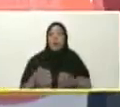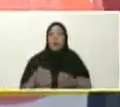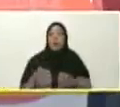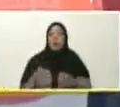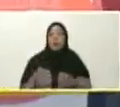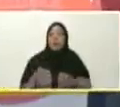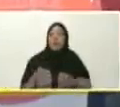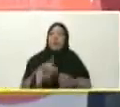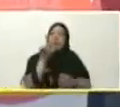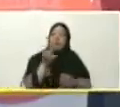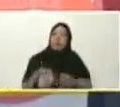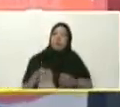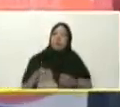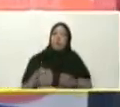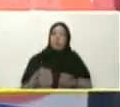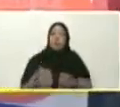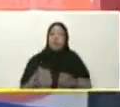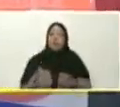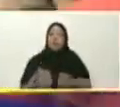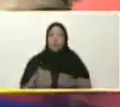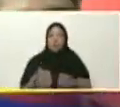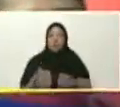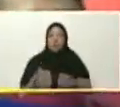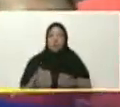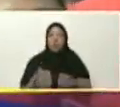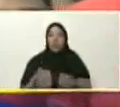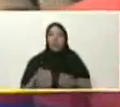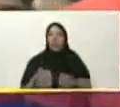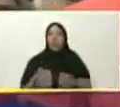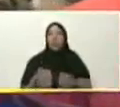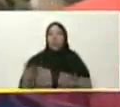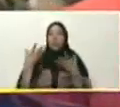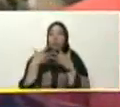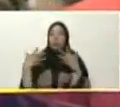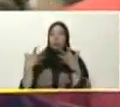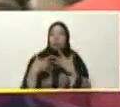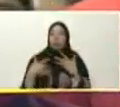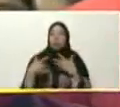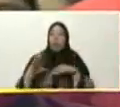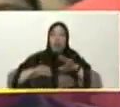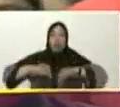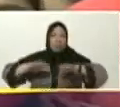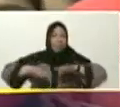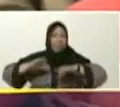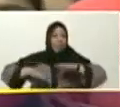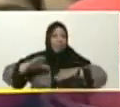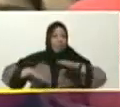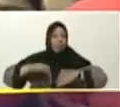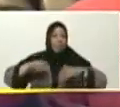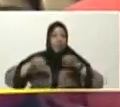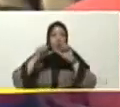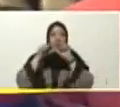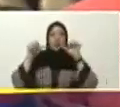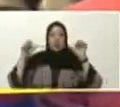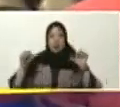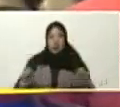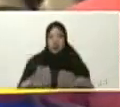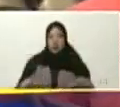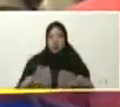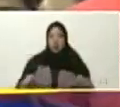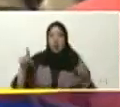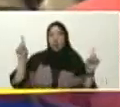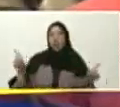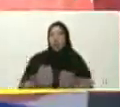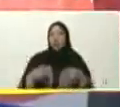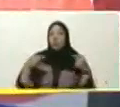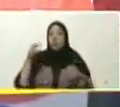Y además, ¿qué instrumentos tocas? Percusión. En el Sistema Nacional de